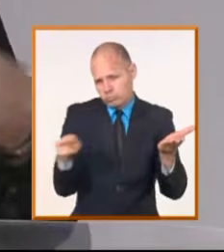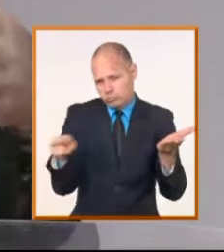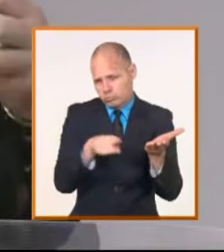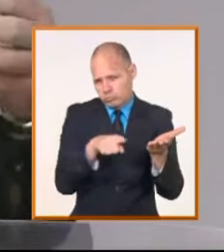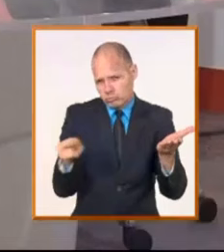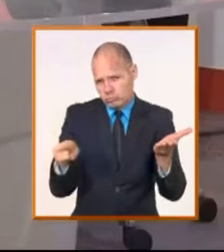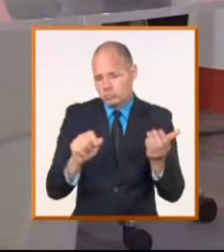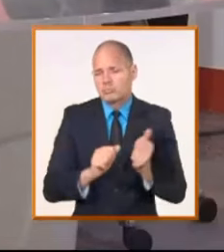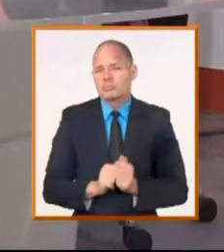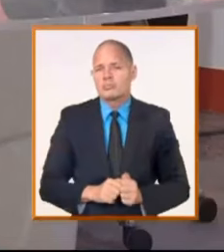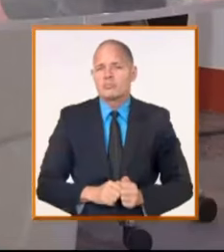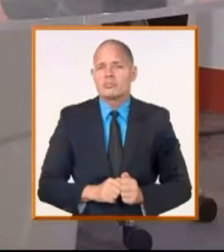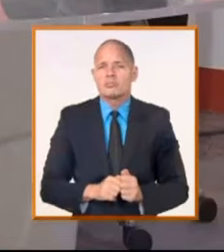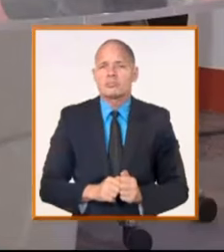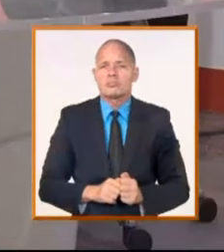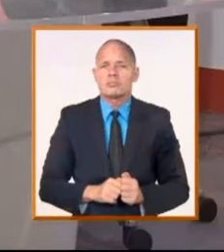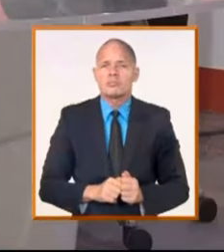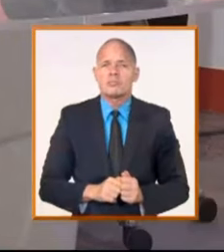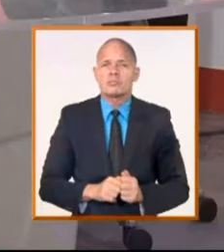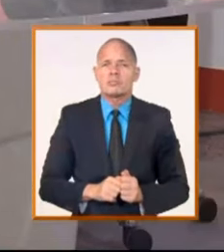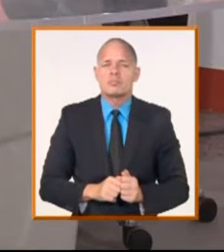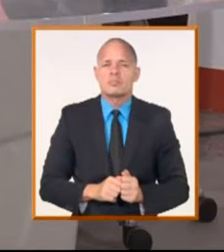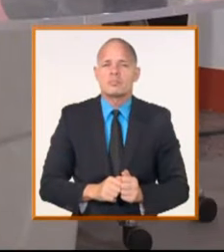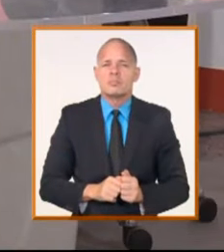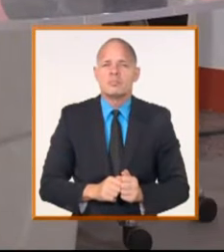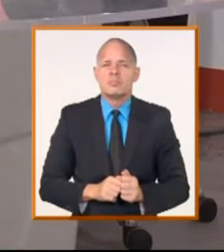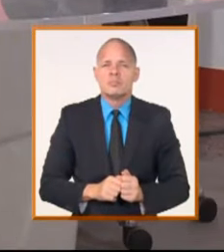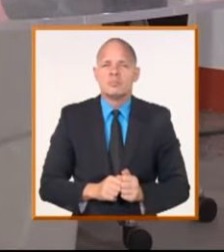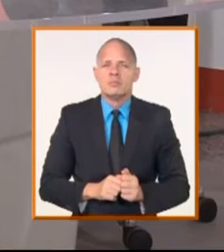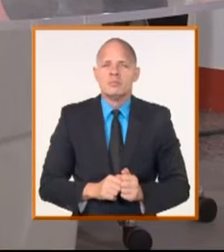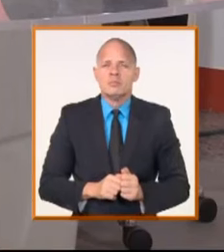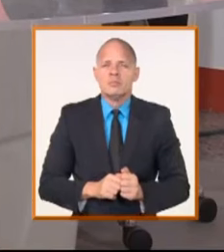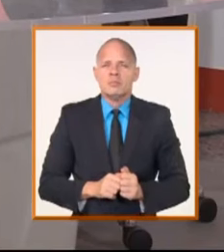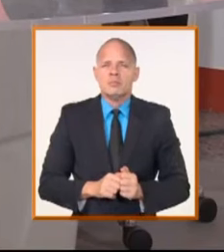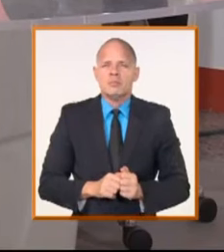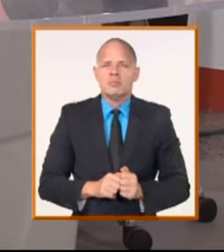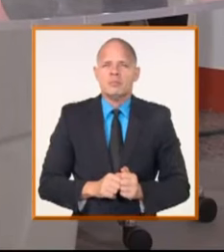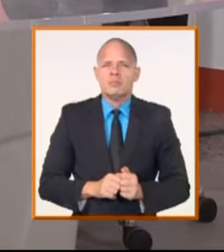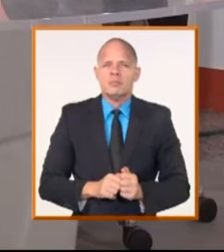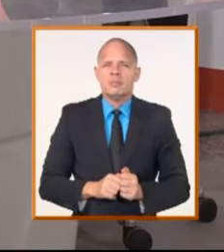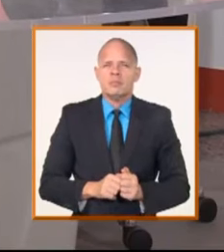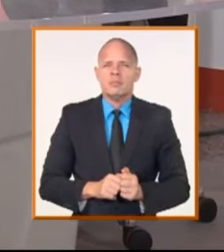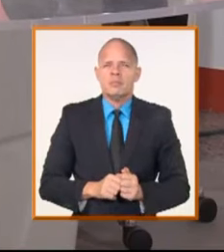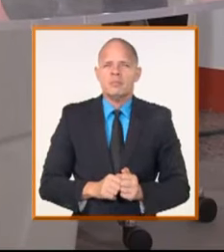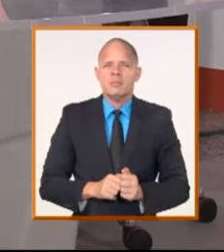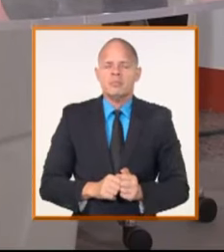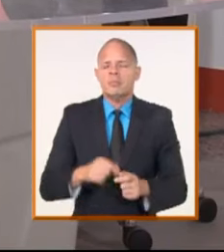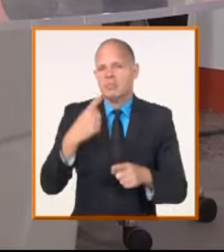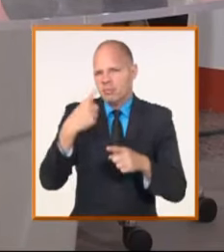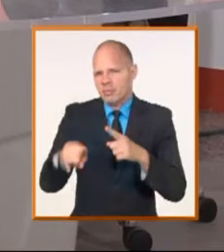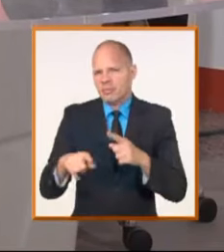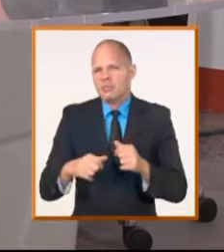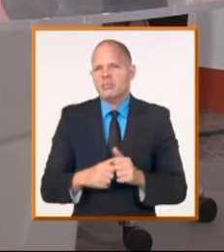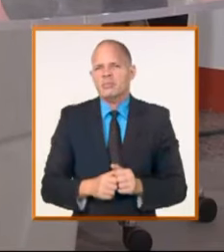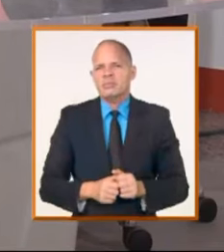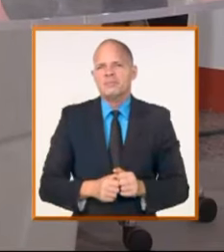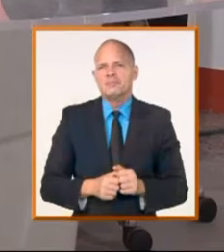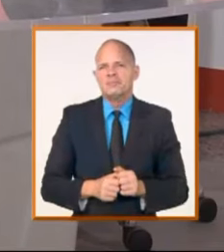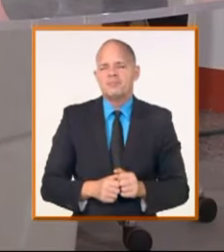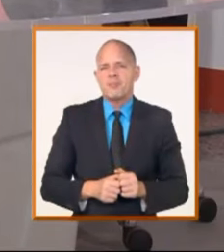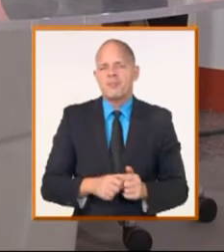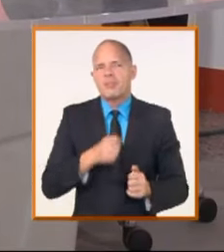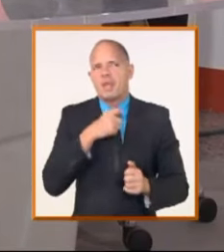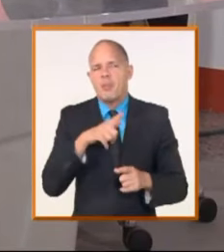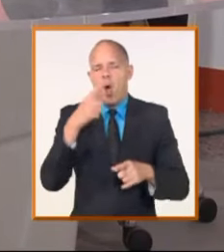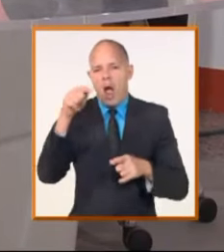todo. El tema, también no solamente es el tema de inflación, sino, por ejemplo, el